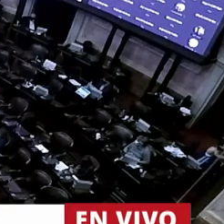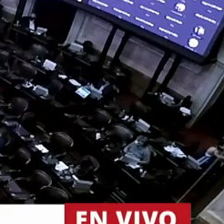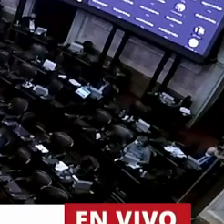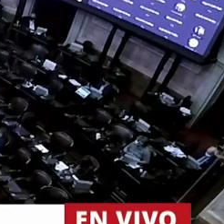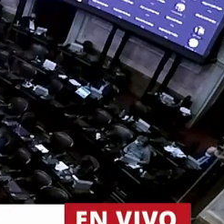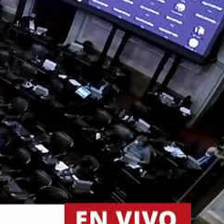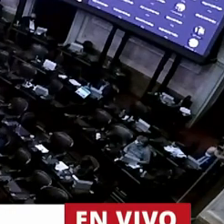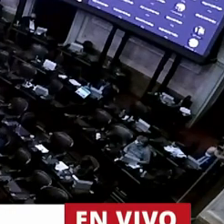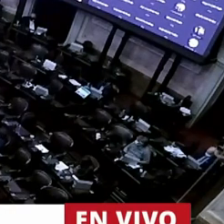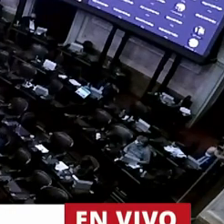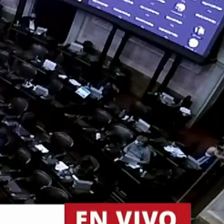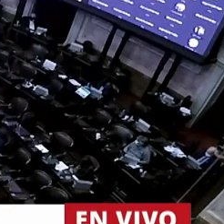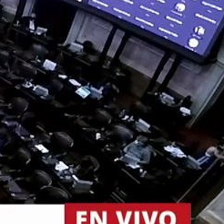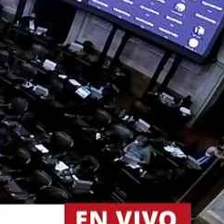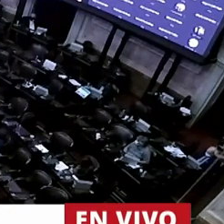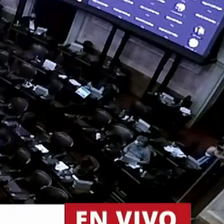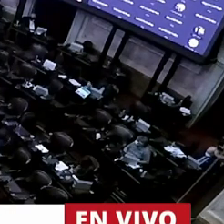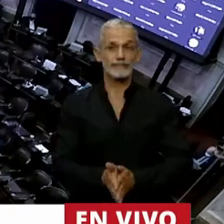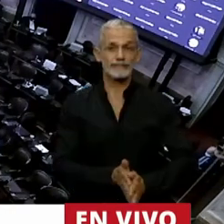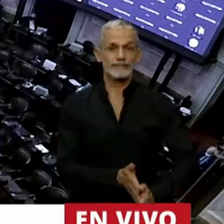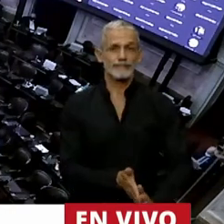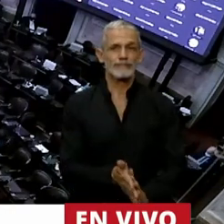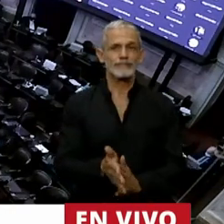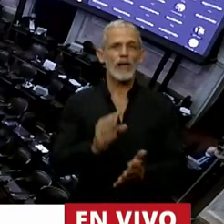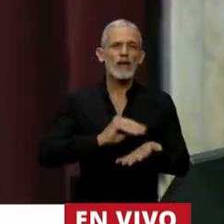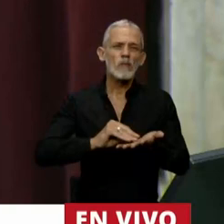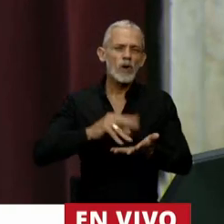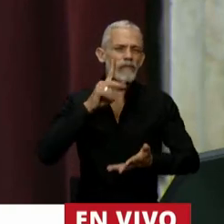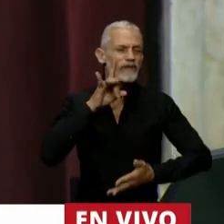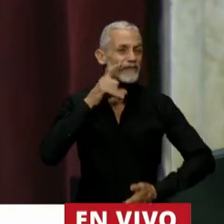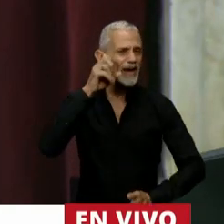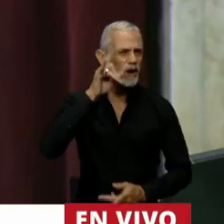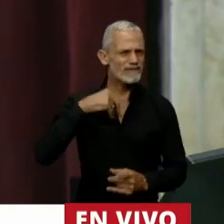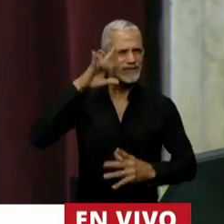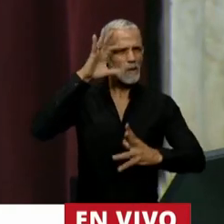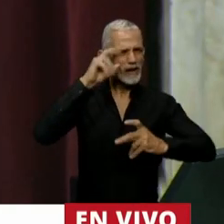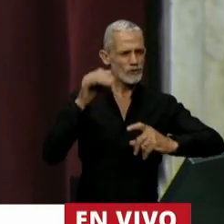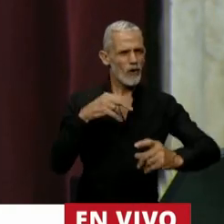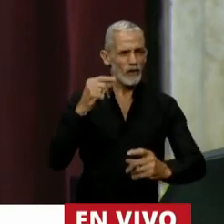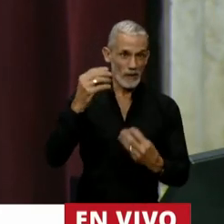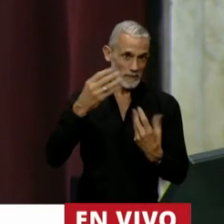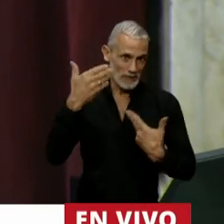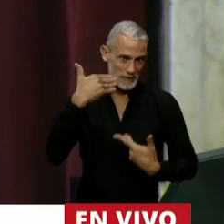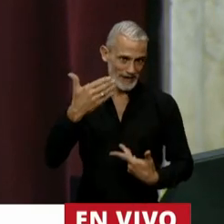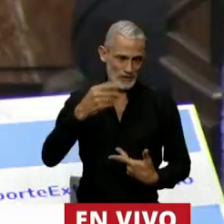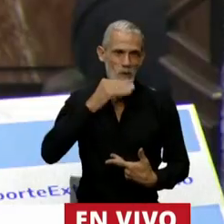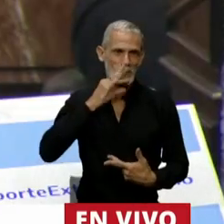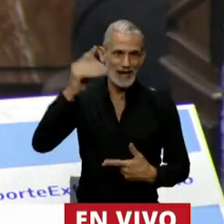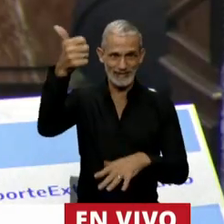Gracias, presidente. Bienvenido. Me hace acordar al Patito Galvarini en el segundo tiempo de un partido de Tigre, así que estamos